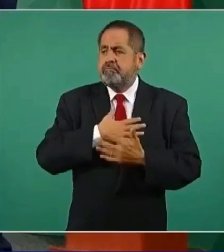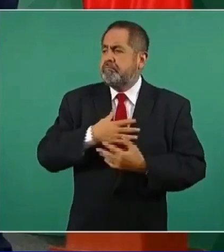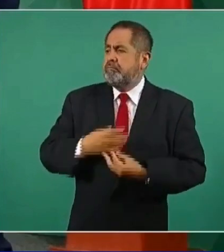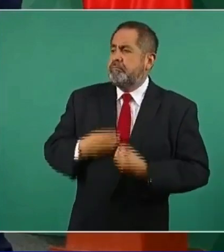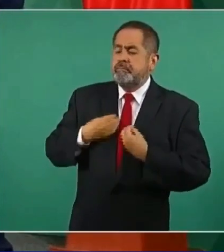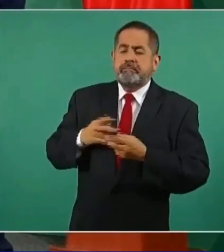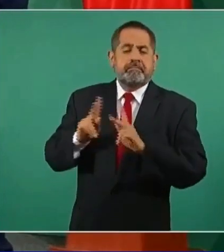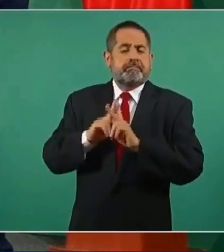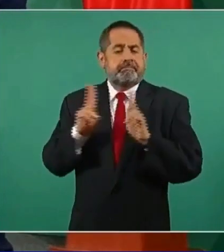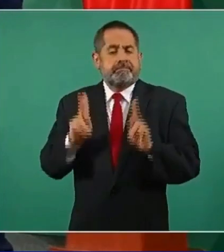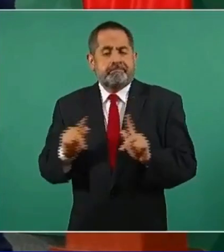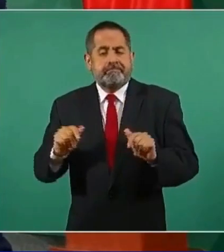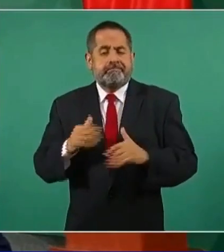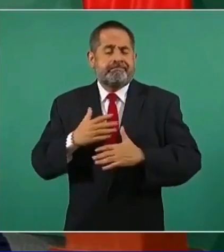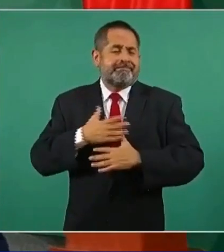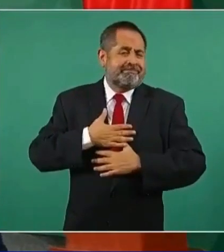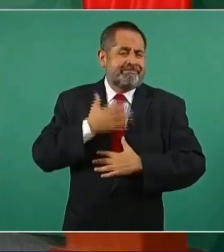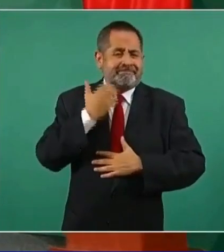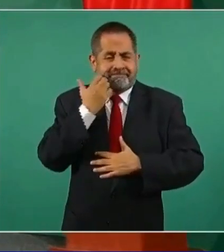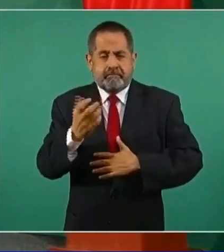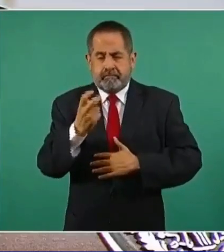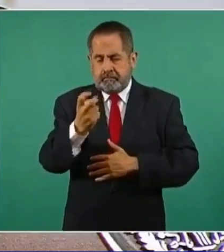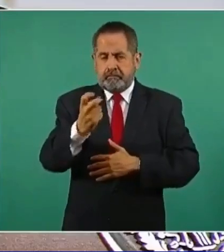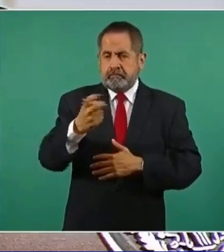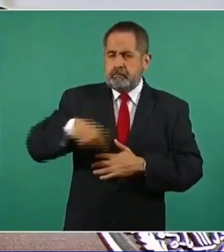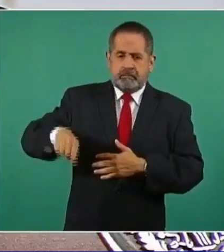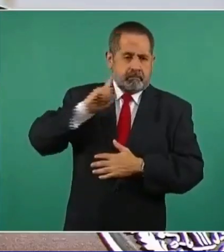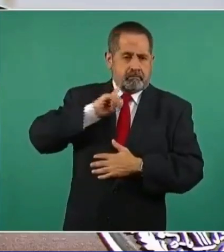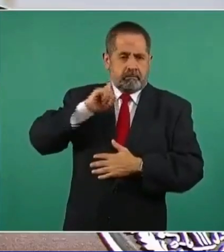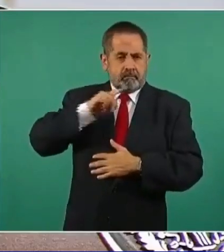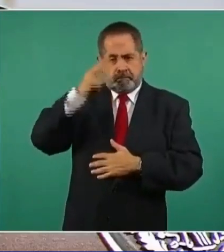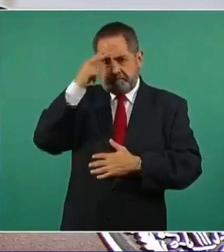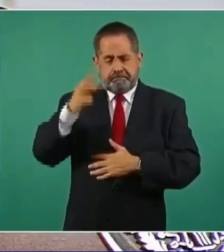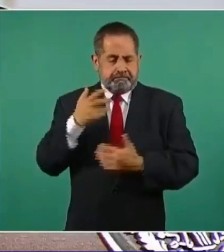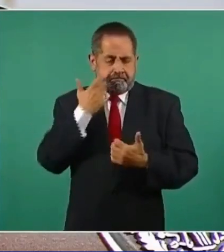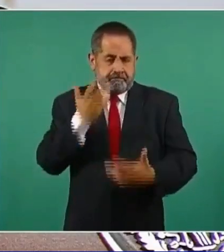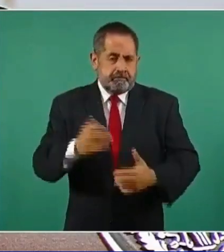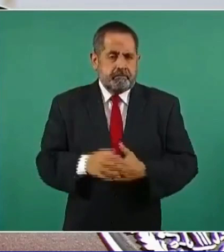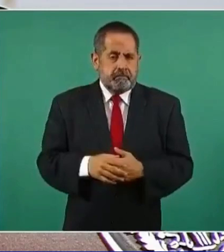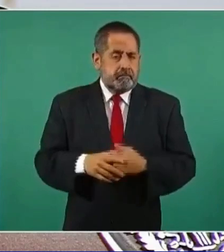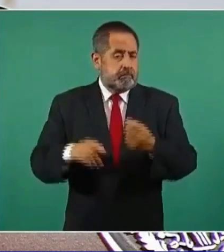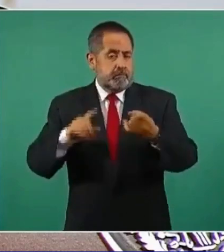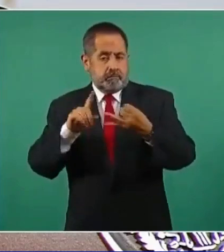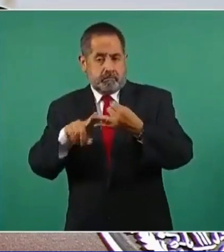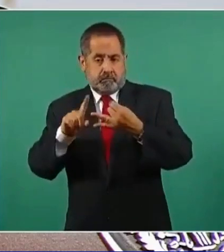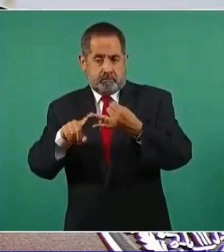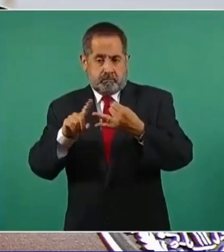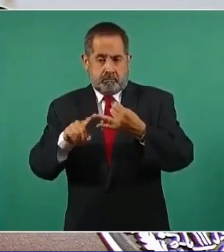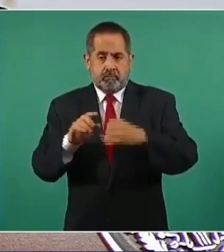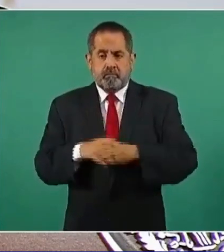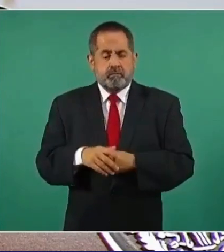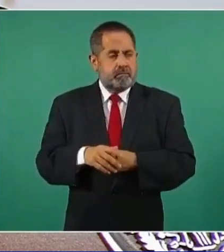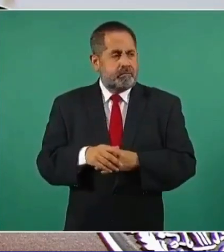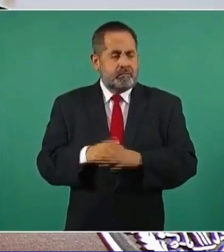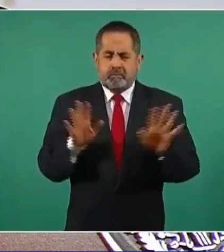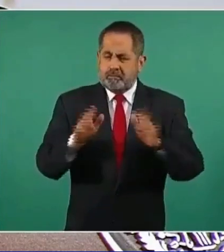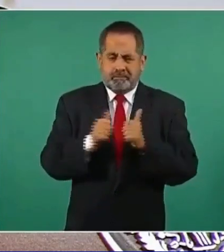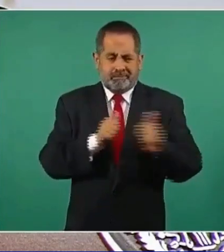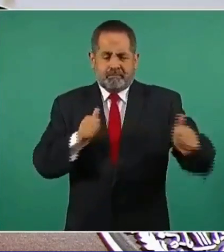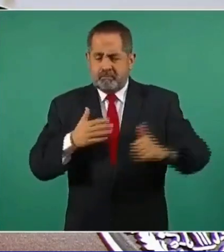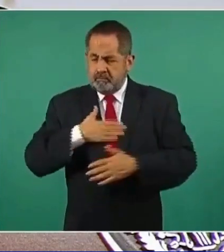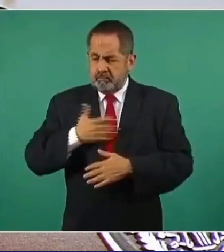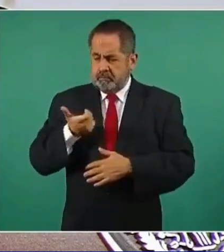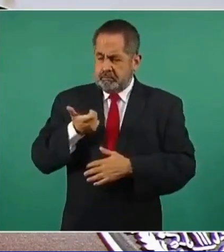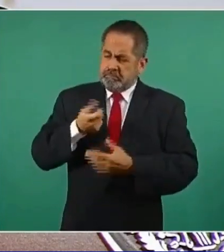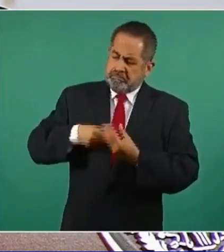Es un deseo profundo de las mujeres mexicanas. Segundo, es tener más autonomía económica,